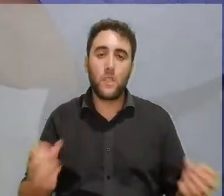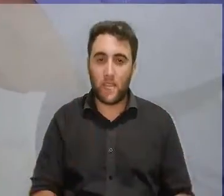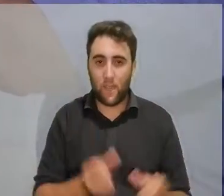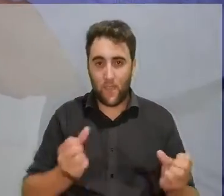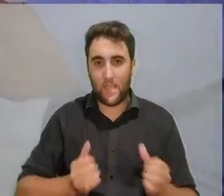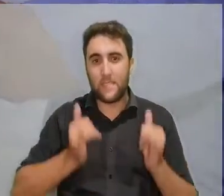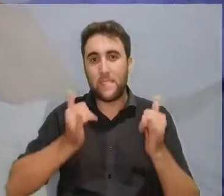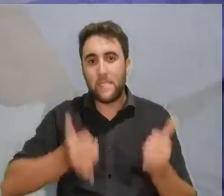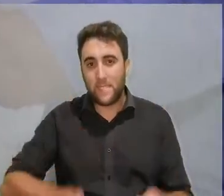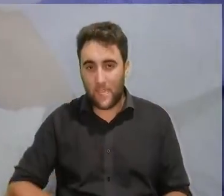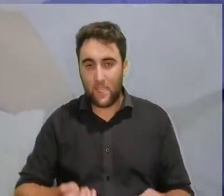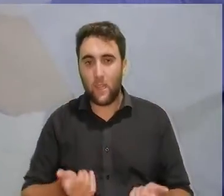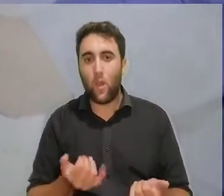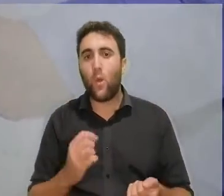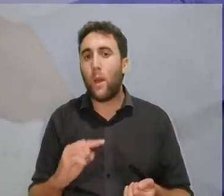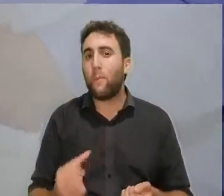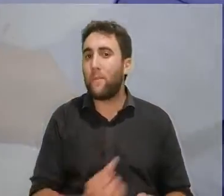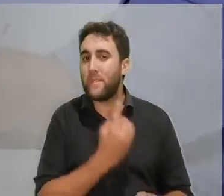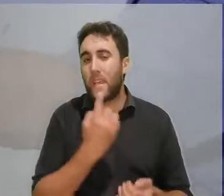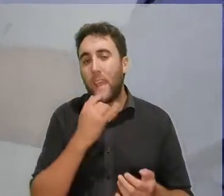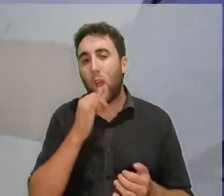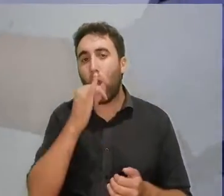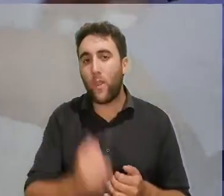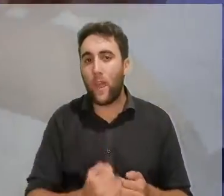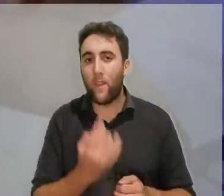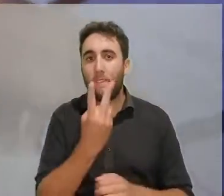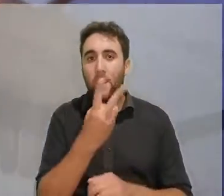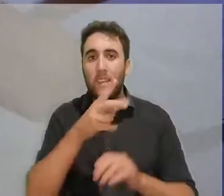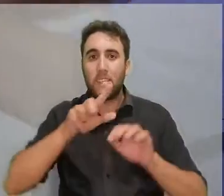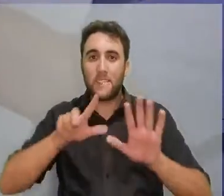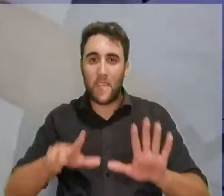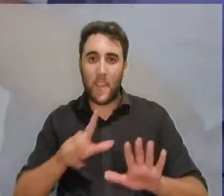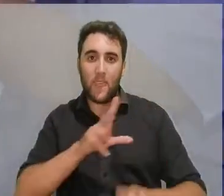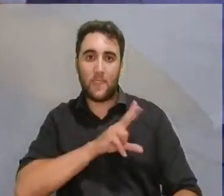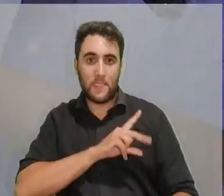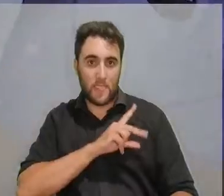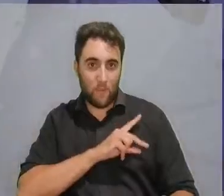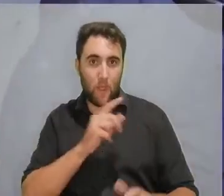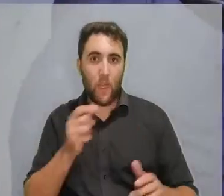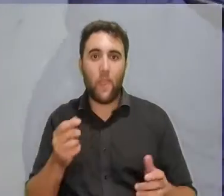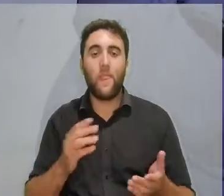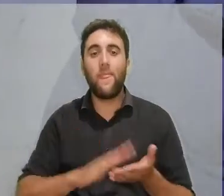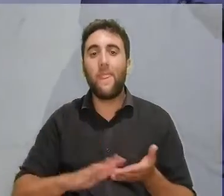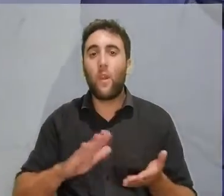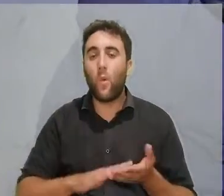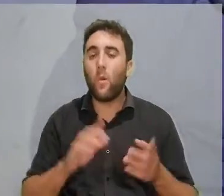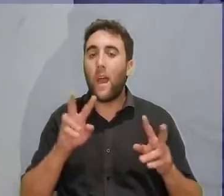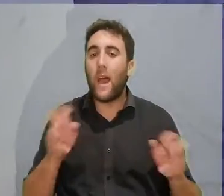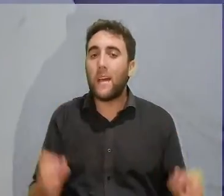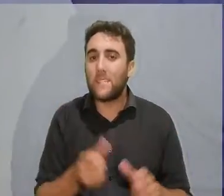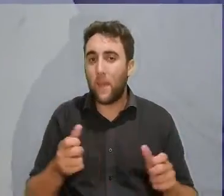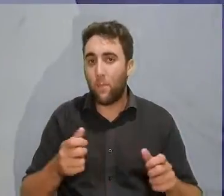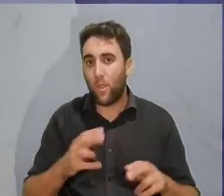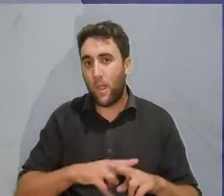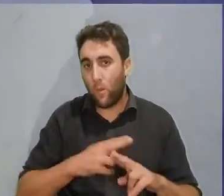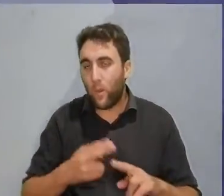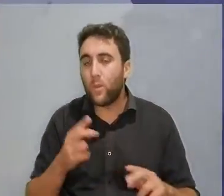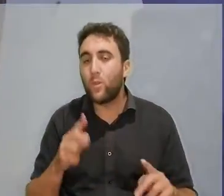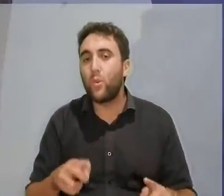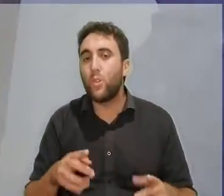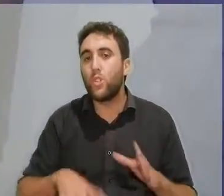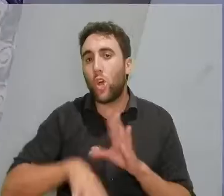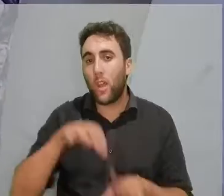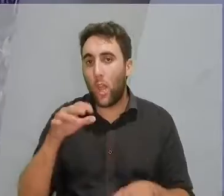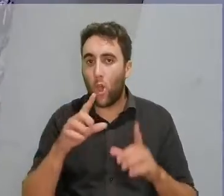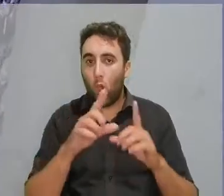Así que bueno, tenemos sí muchas actividades. Una primicia que te quiero decir, que el 27 de diciembre vamos a tener nuevamente el sorteo de las